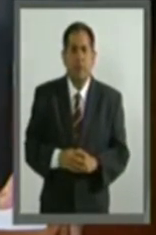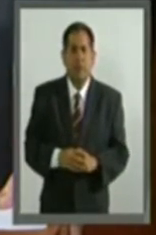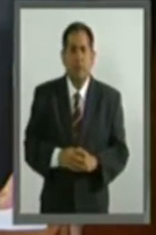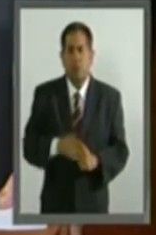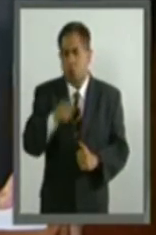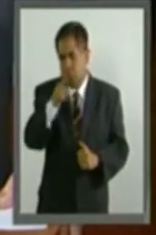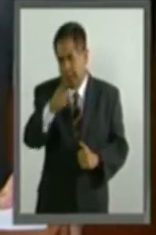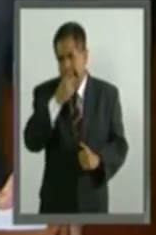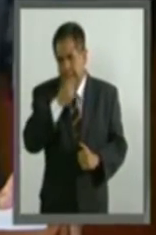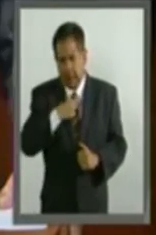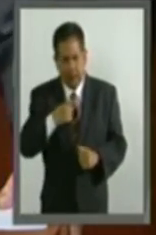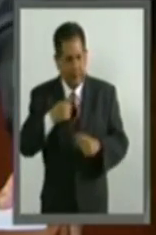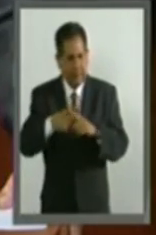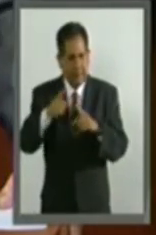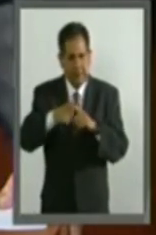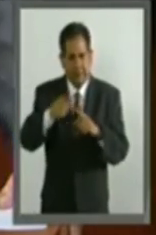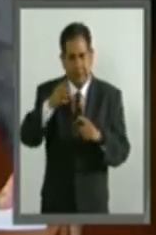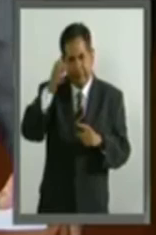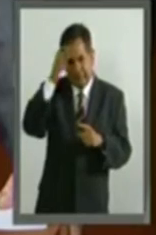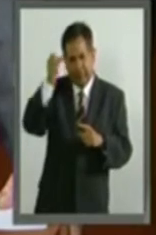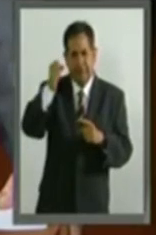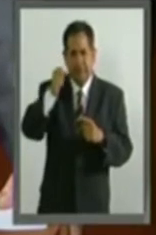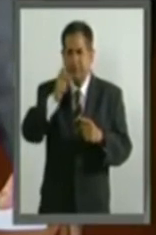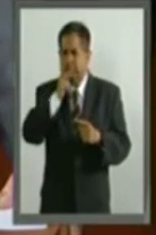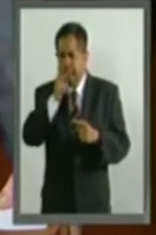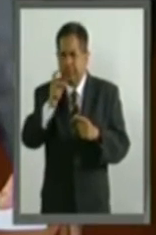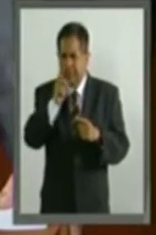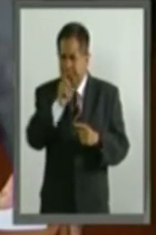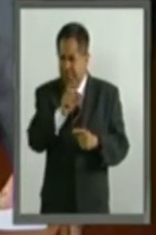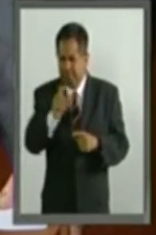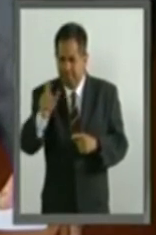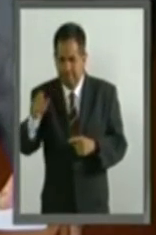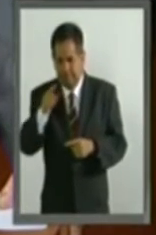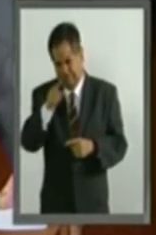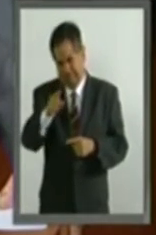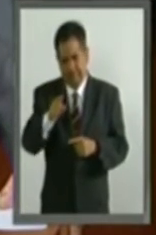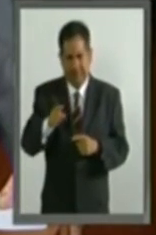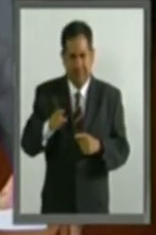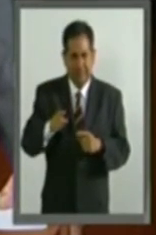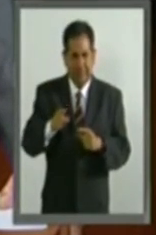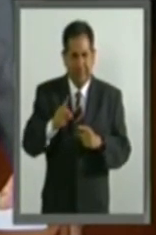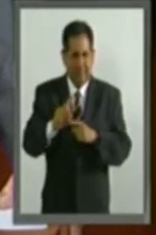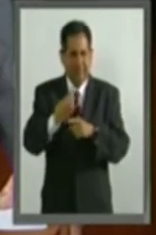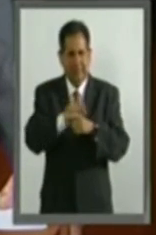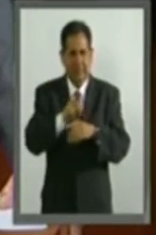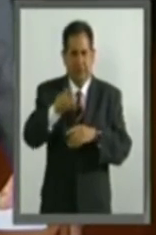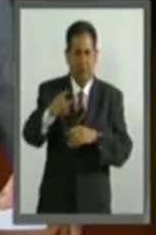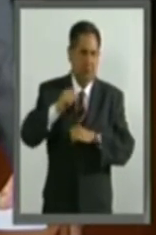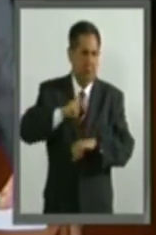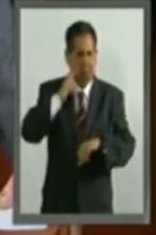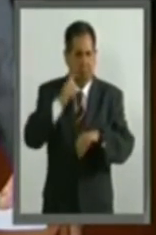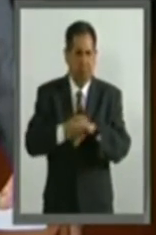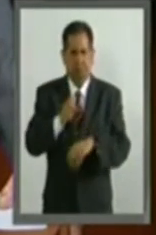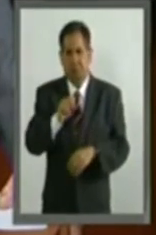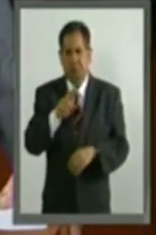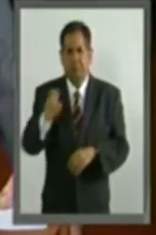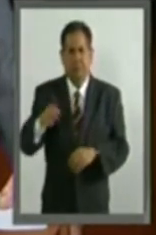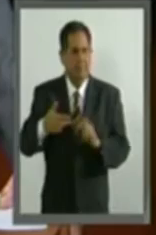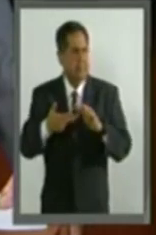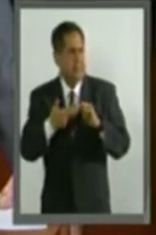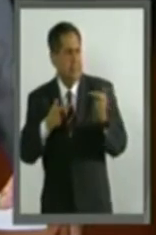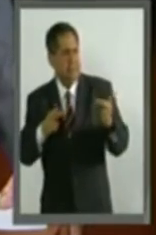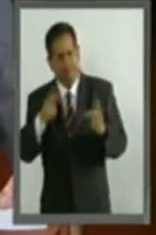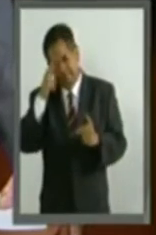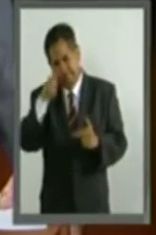Ha dicho usted una serie de conceptos con los cuales se está manejando desde la posición de canciller las